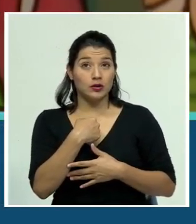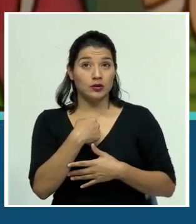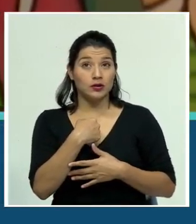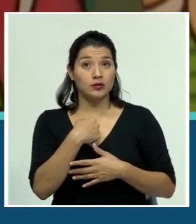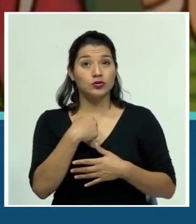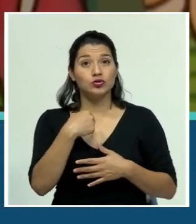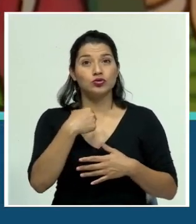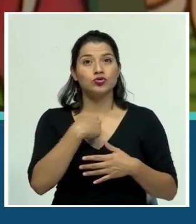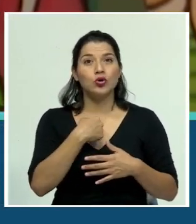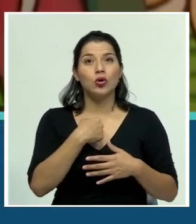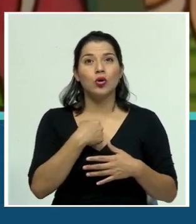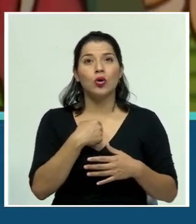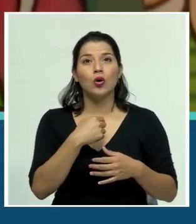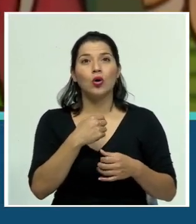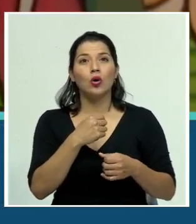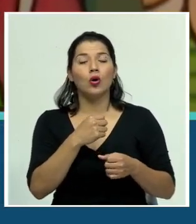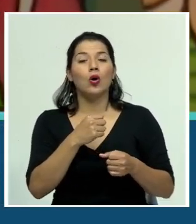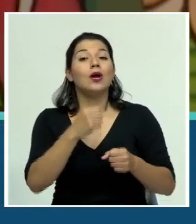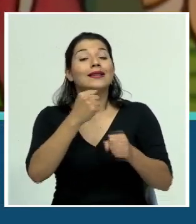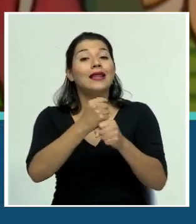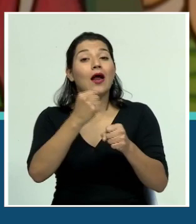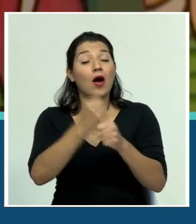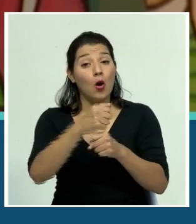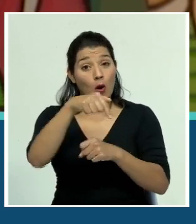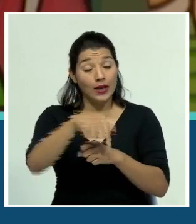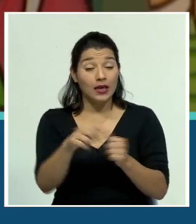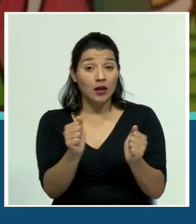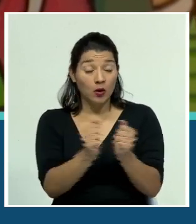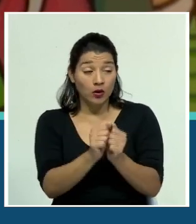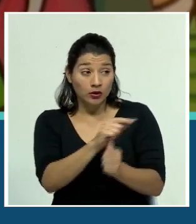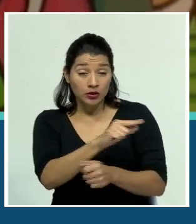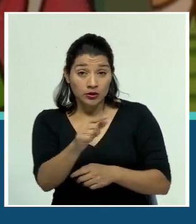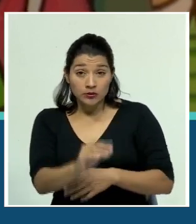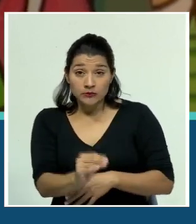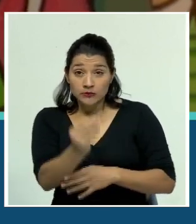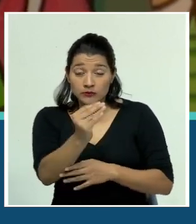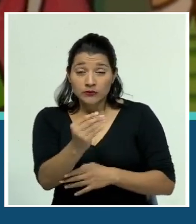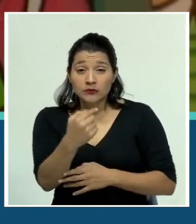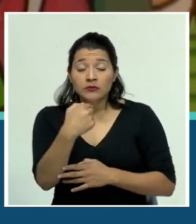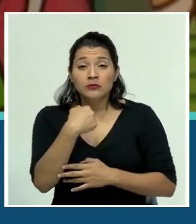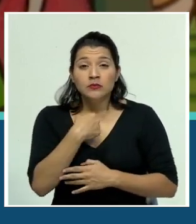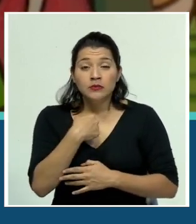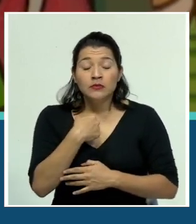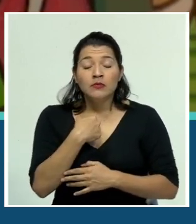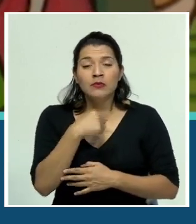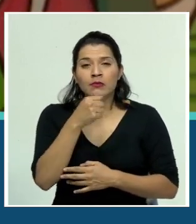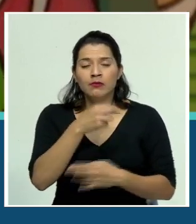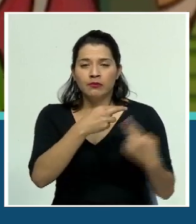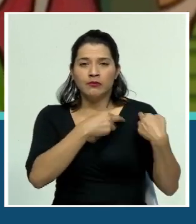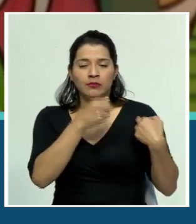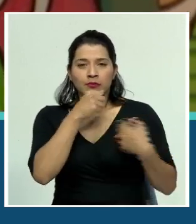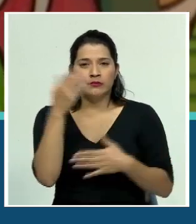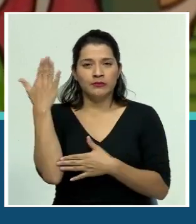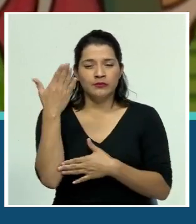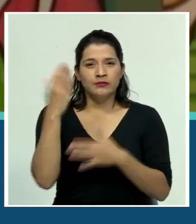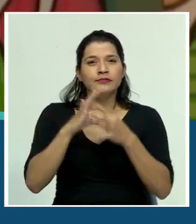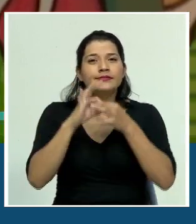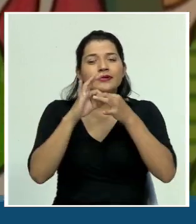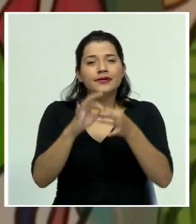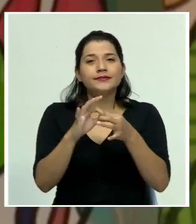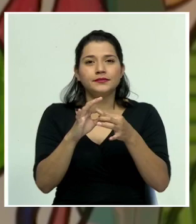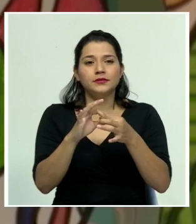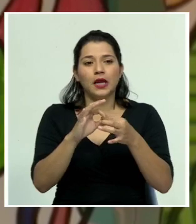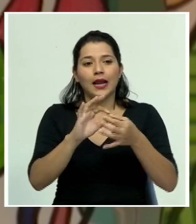Primavera y también trabajo aquí con los chicos. Voy a estar impartiendo un taller sobre la cadena de valor de la industria de la música,